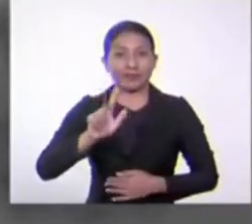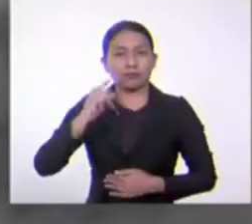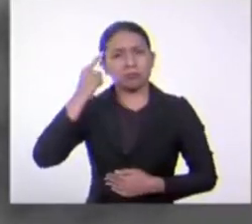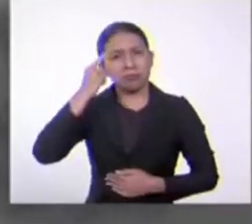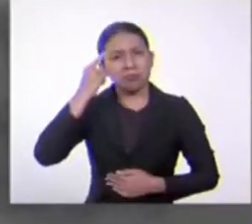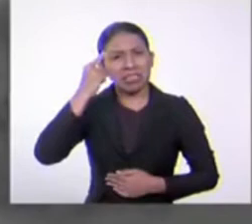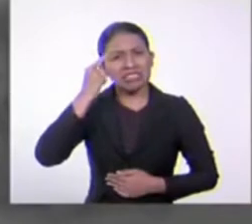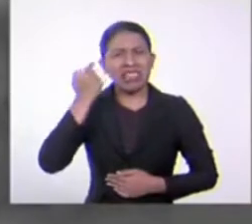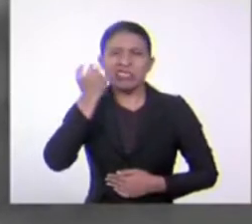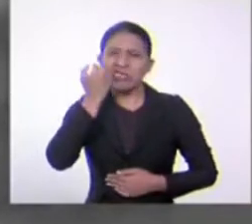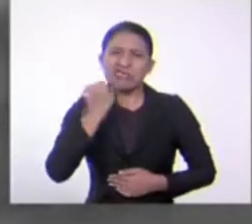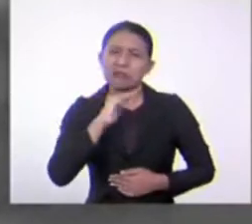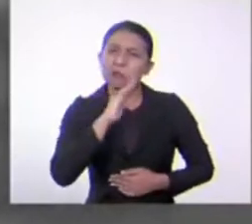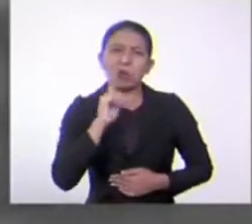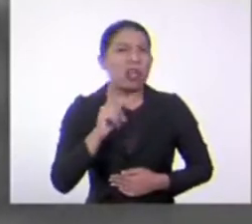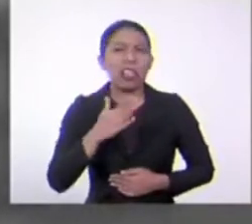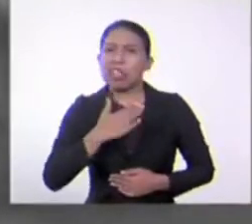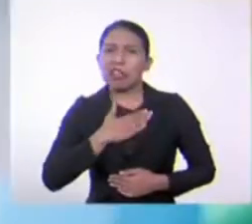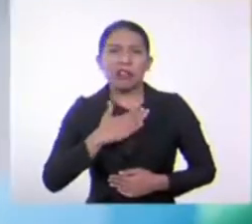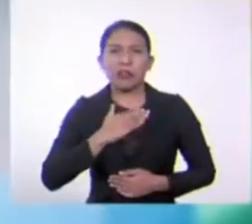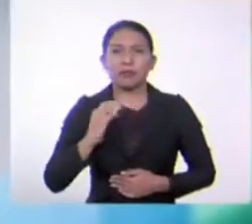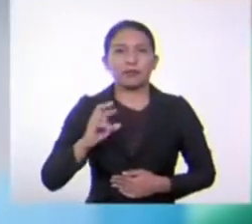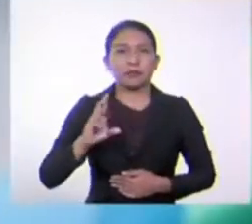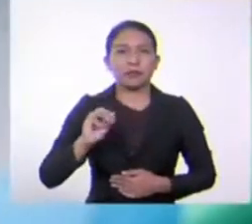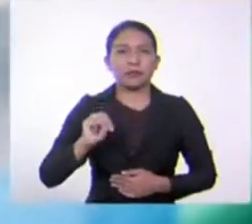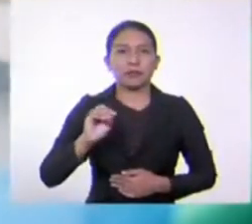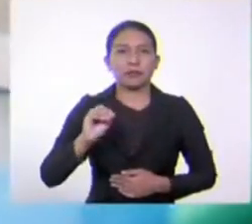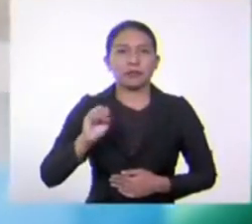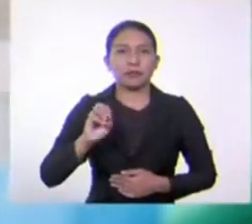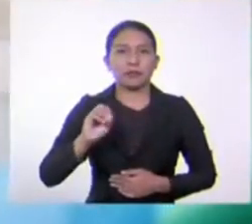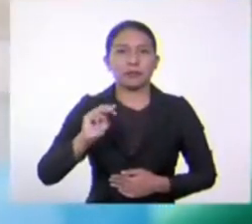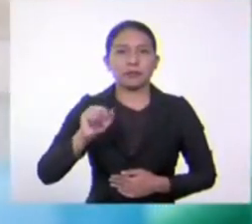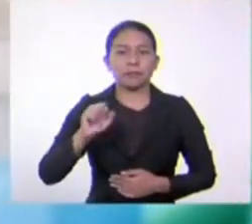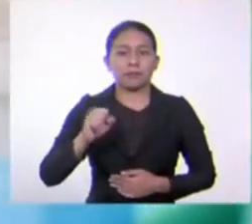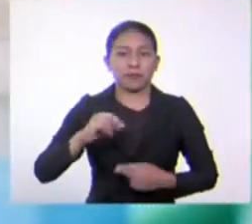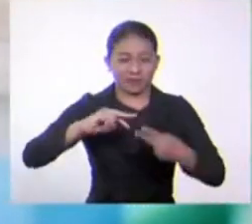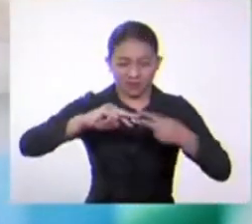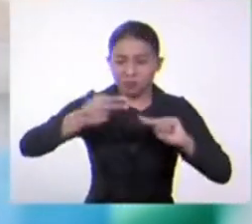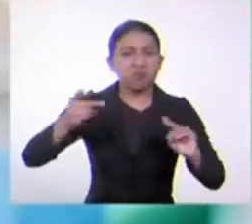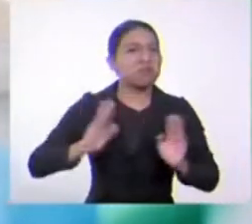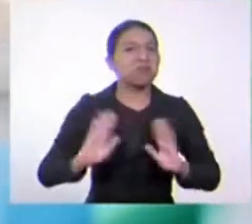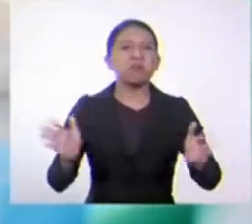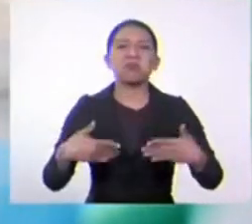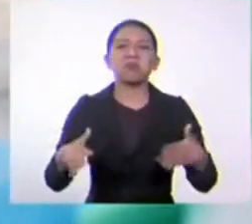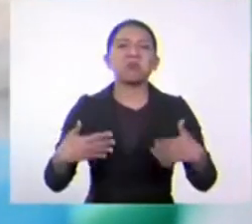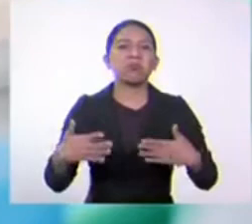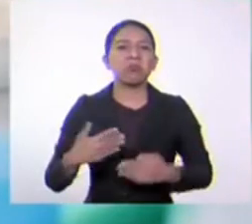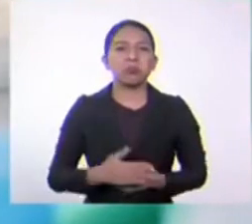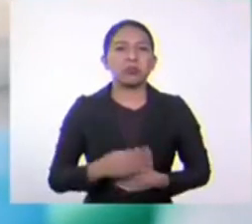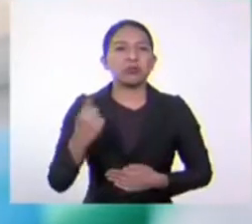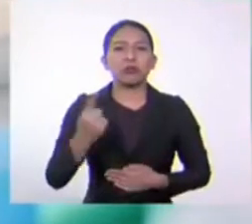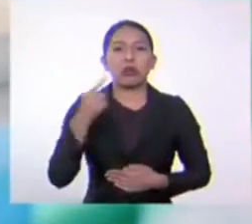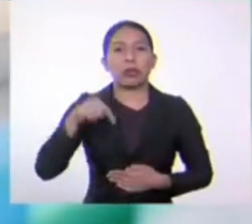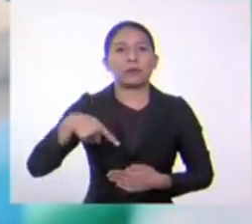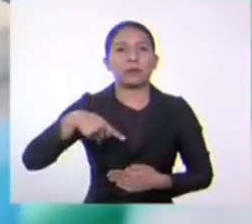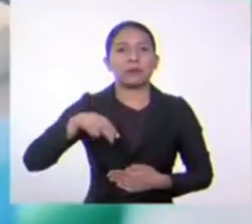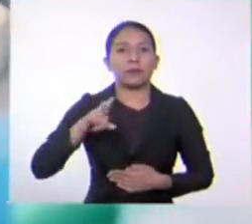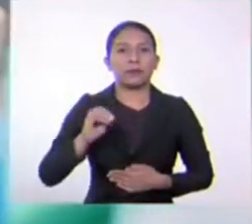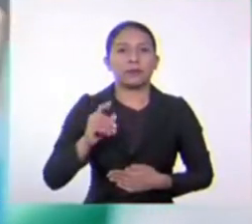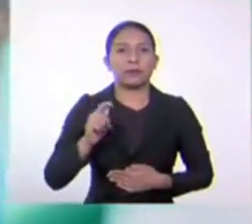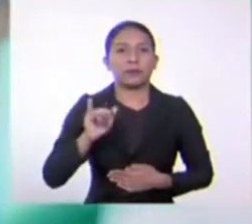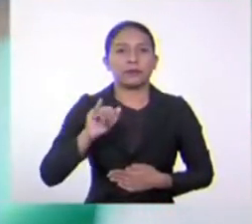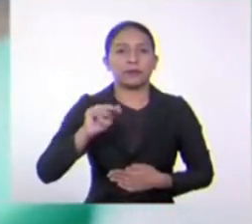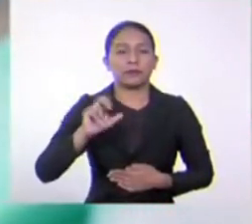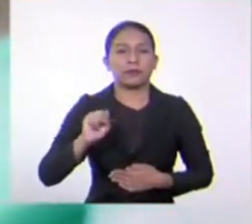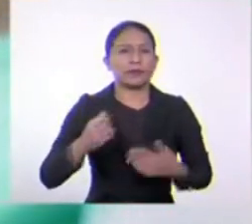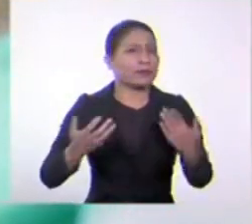las bacterias no tenían cromosomas ni genes y que la información genética estaba contenida en las proteínas. No podía